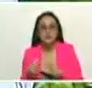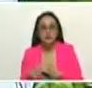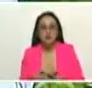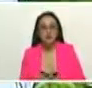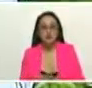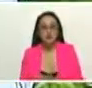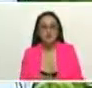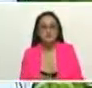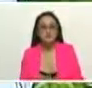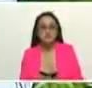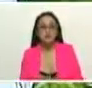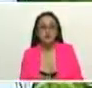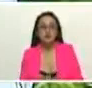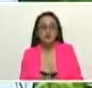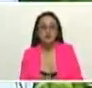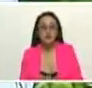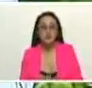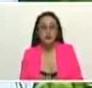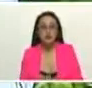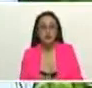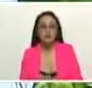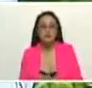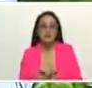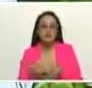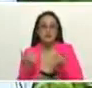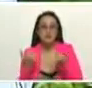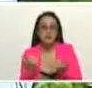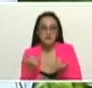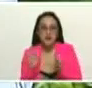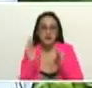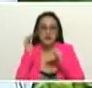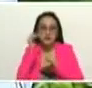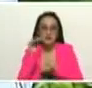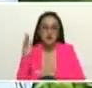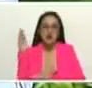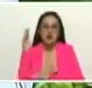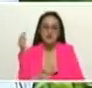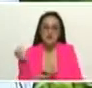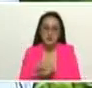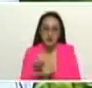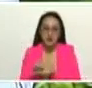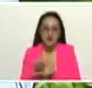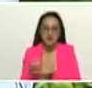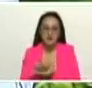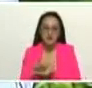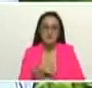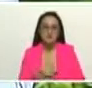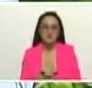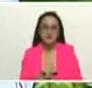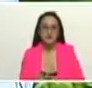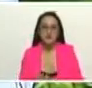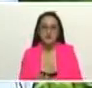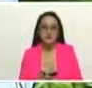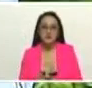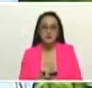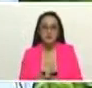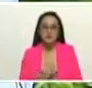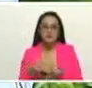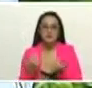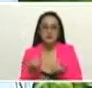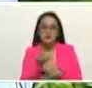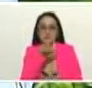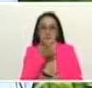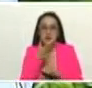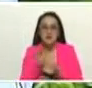recursos a atención iglesias católicas, a atención iglesias evangélicas. Vamos con la misión Venezuela Bella,